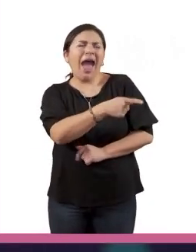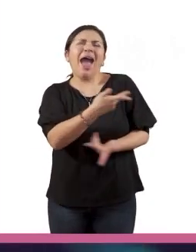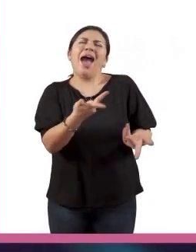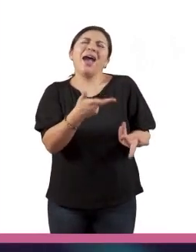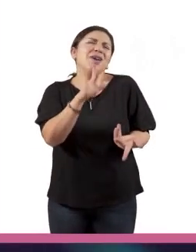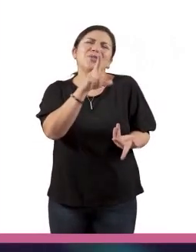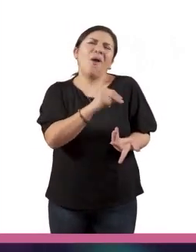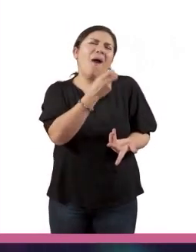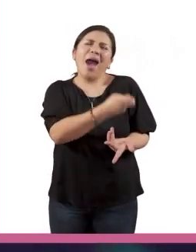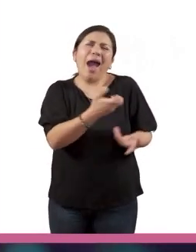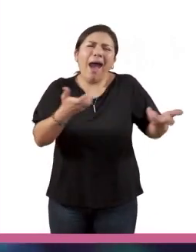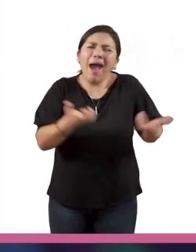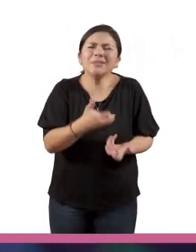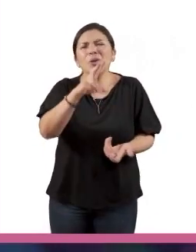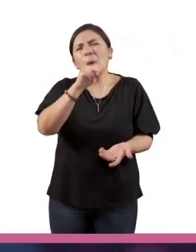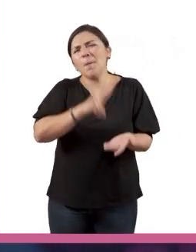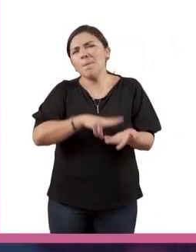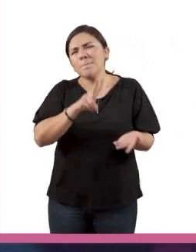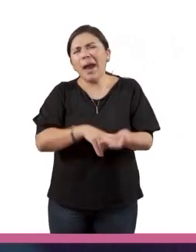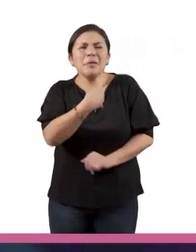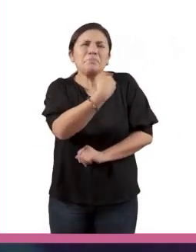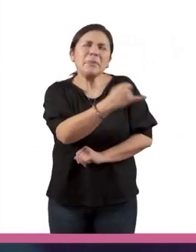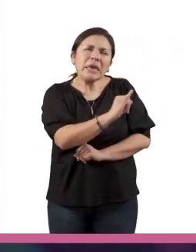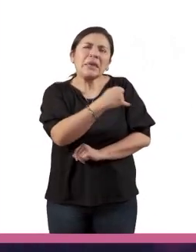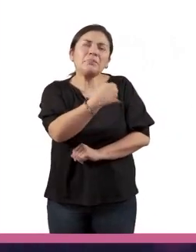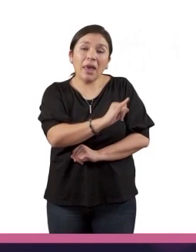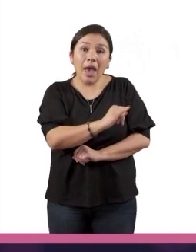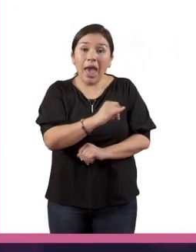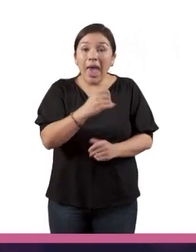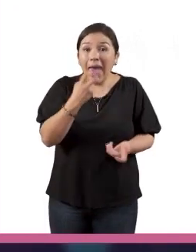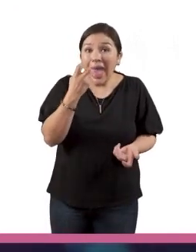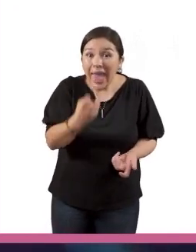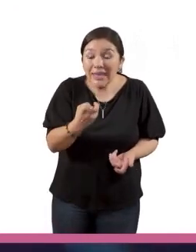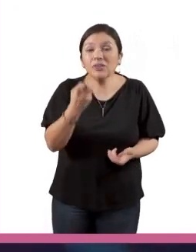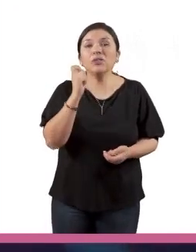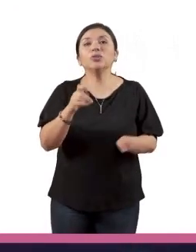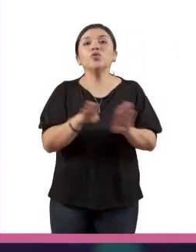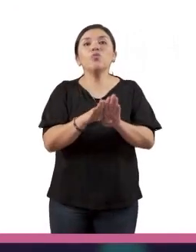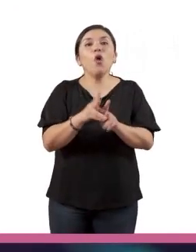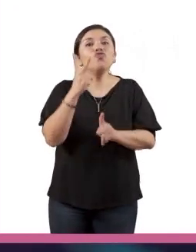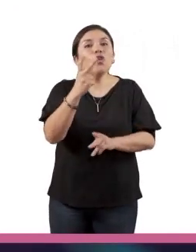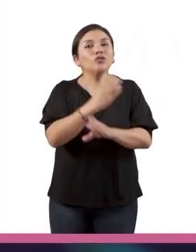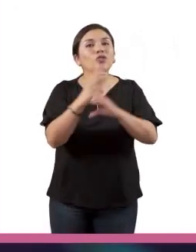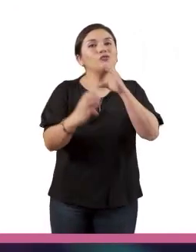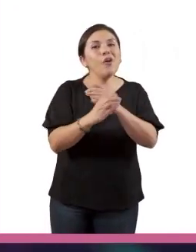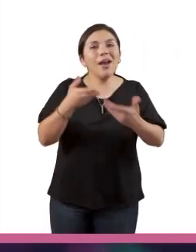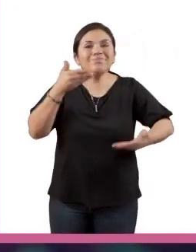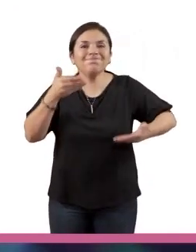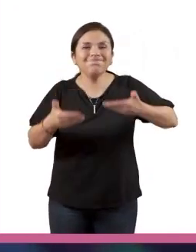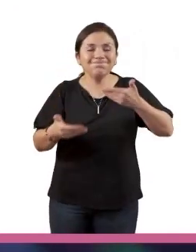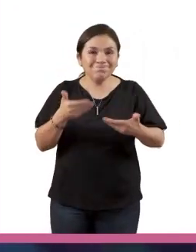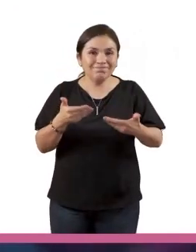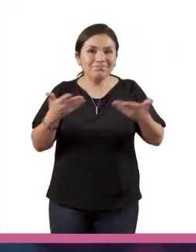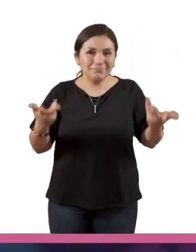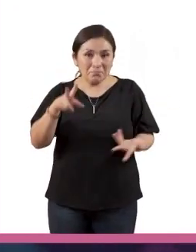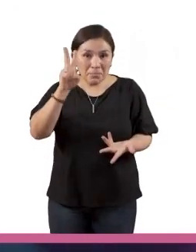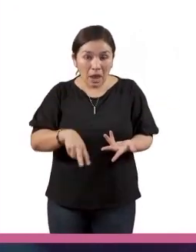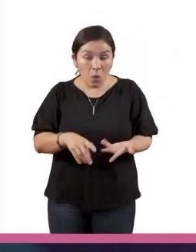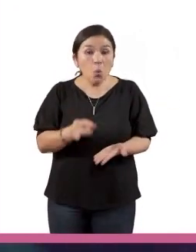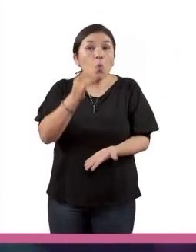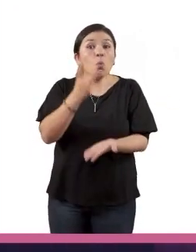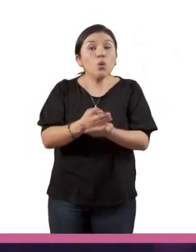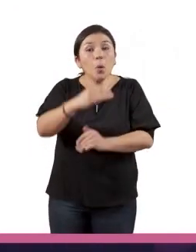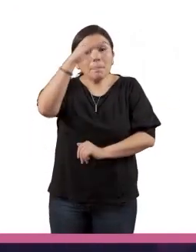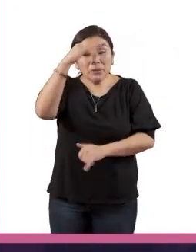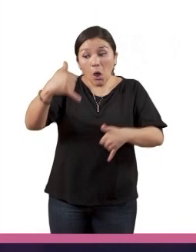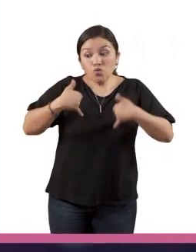los minimizamos, porque decimos que eso son jaladas, que eso son tonterías, ¿sí? Entonces, es un